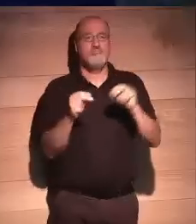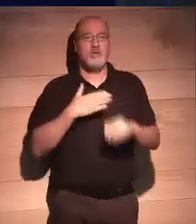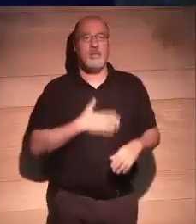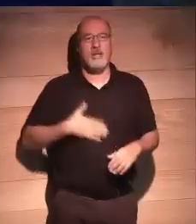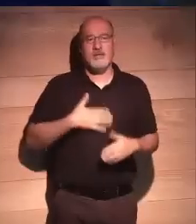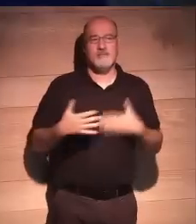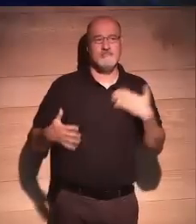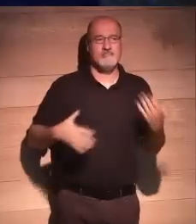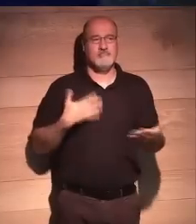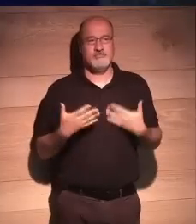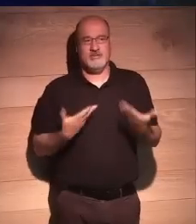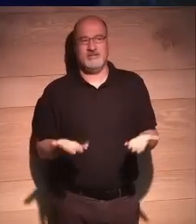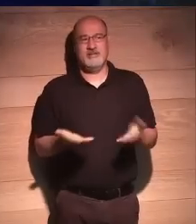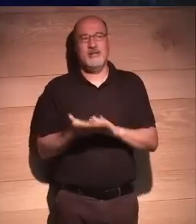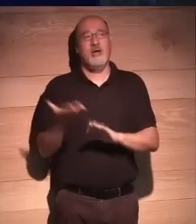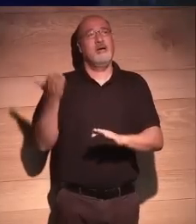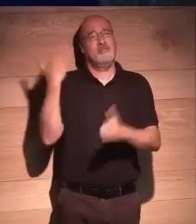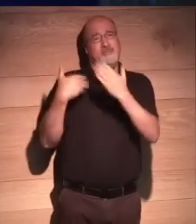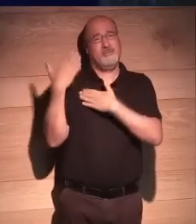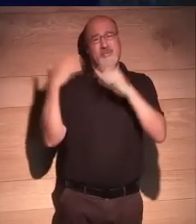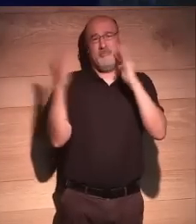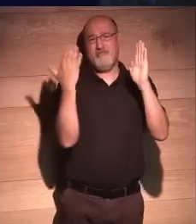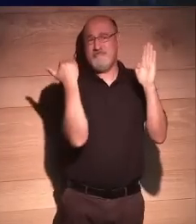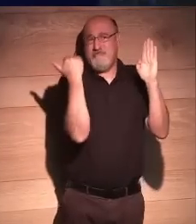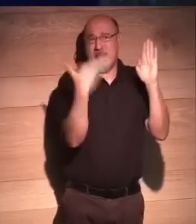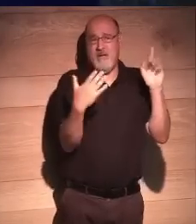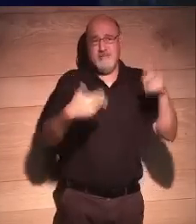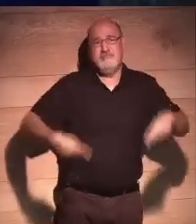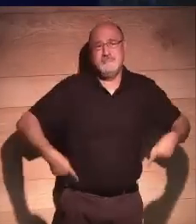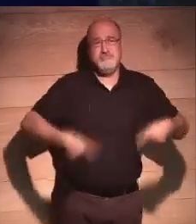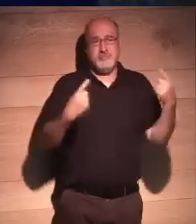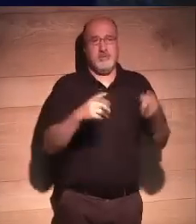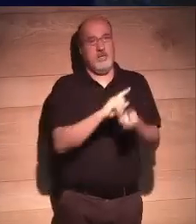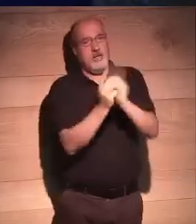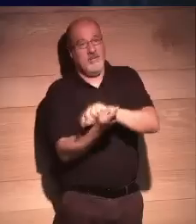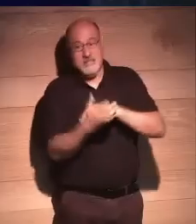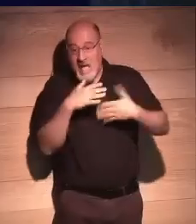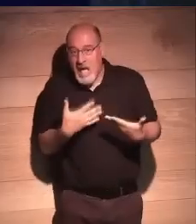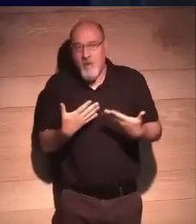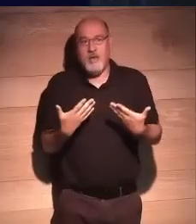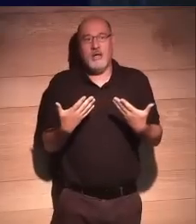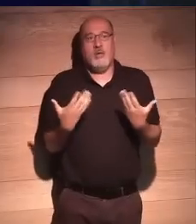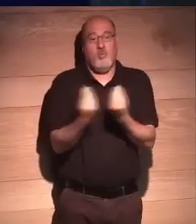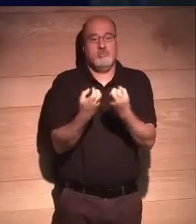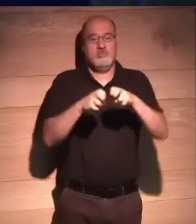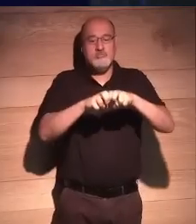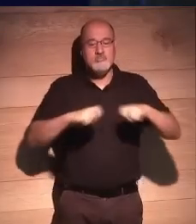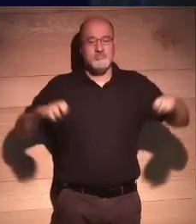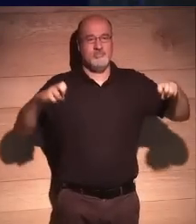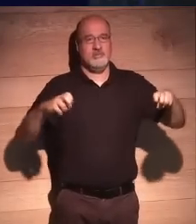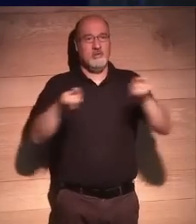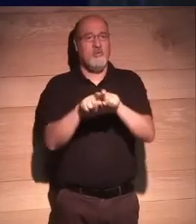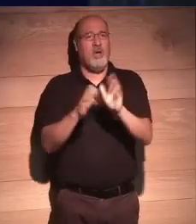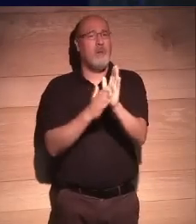grata, amable, no como los peores momentos televisivos, sino todo lo contrario. Y para eso quiero que reciban